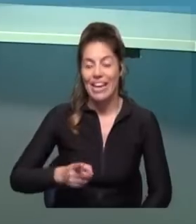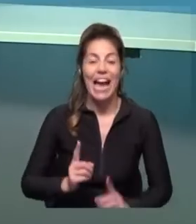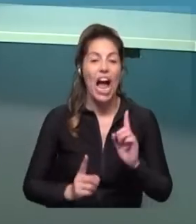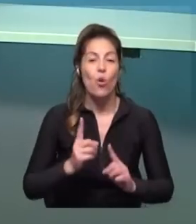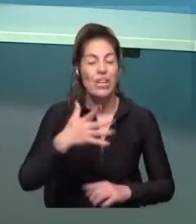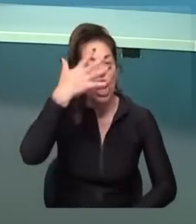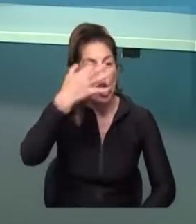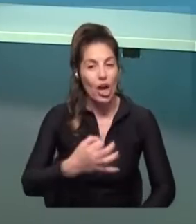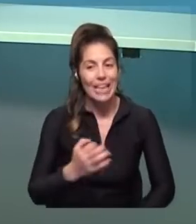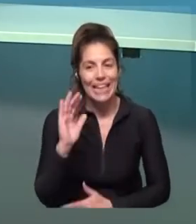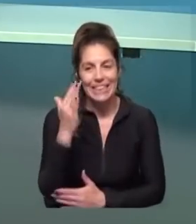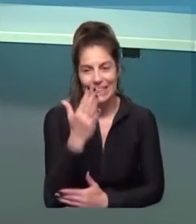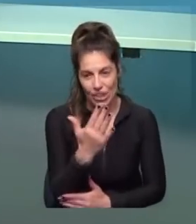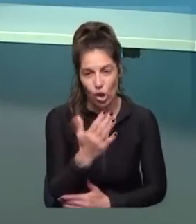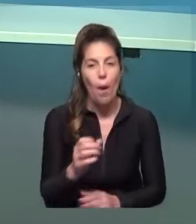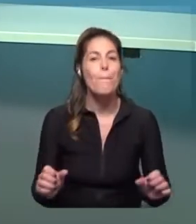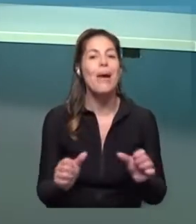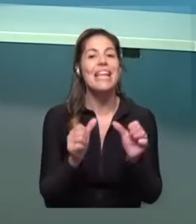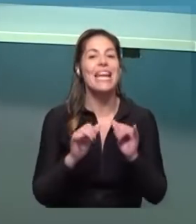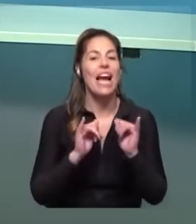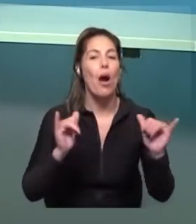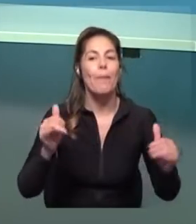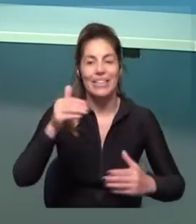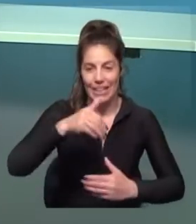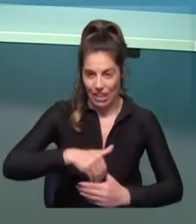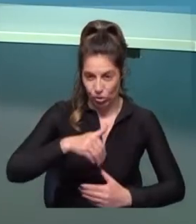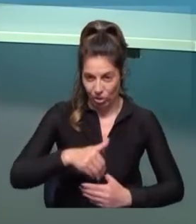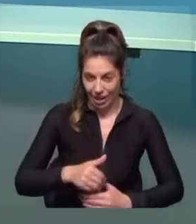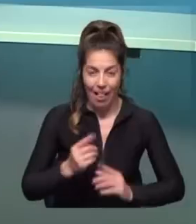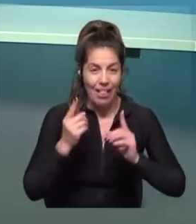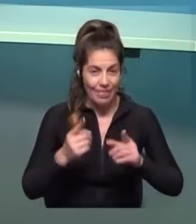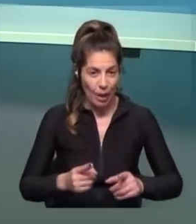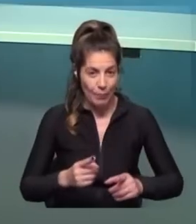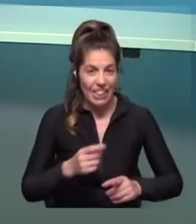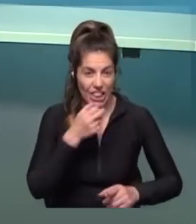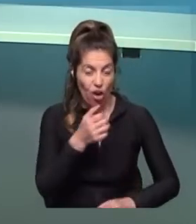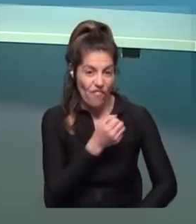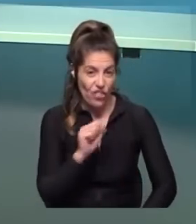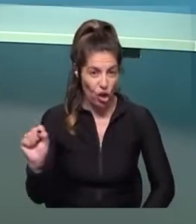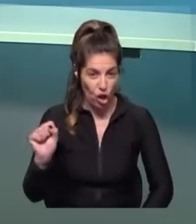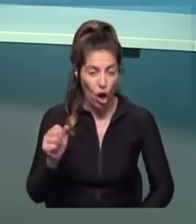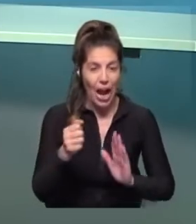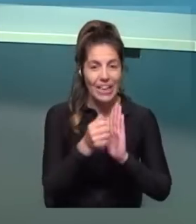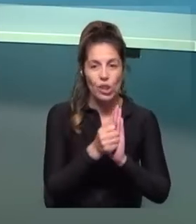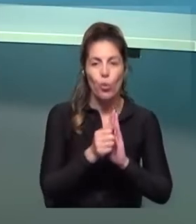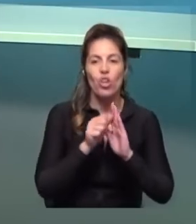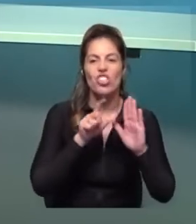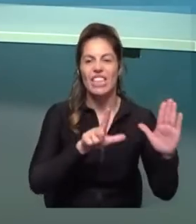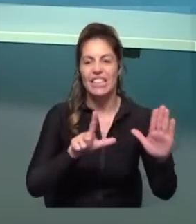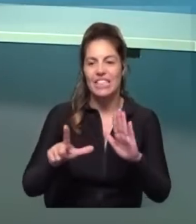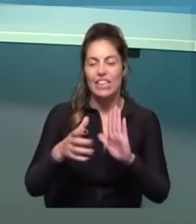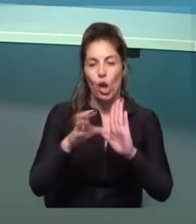algunas localidades del interior para hacer campaña electoral también dijo que gurmedez violó el artículo 77 de la Constitución